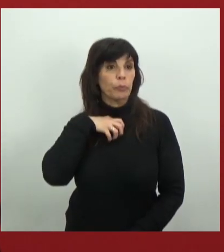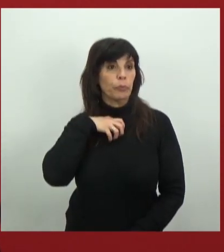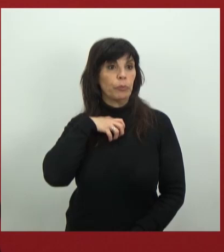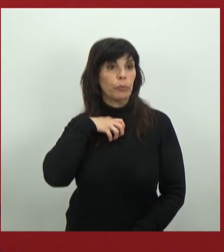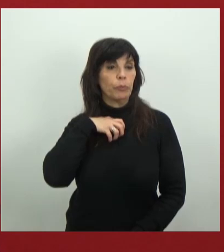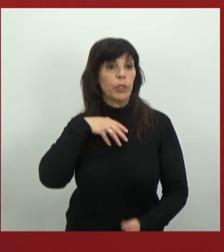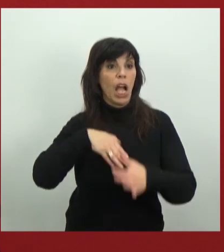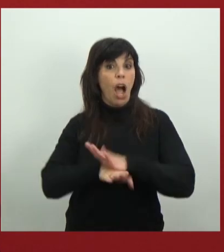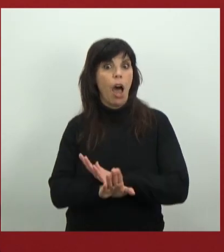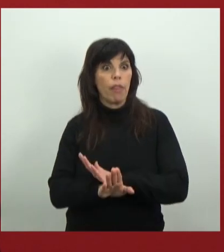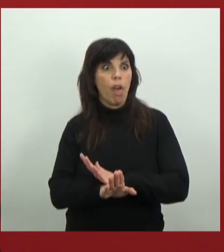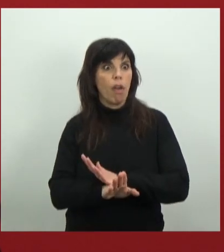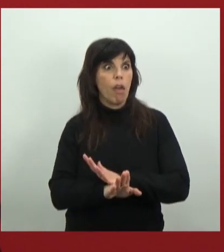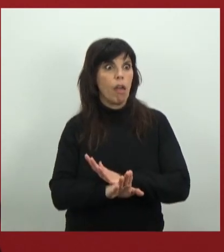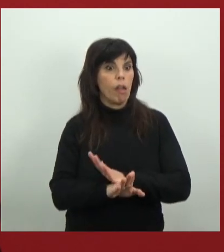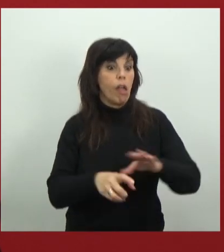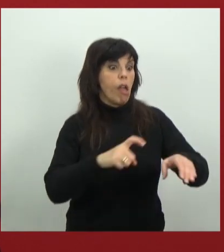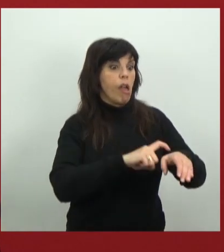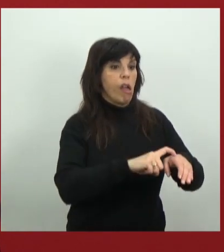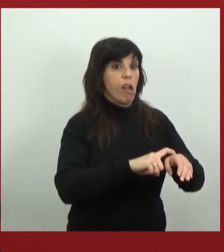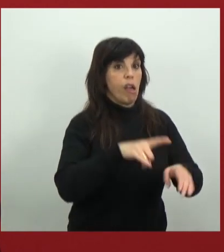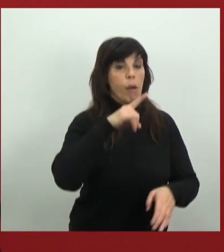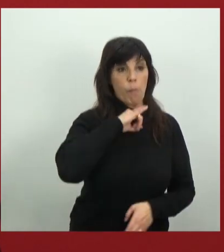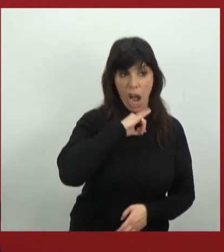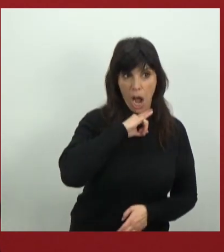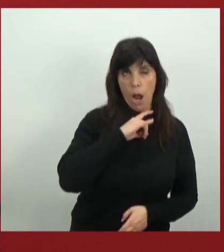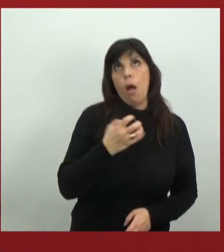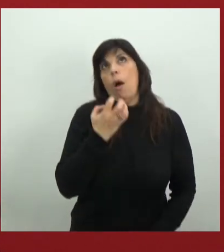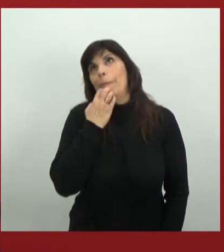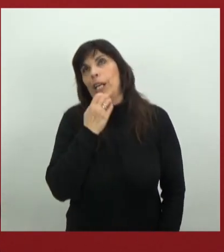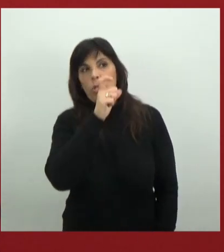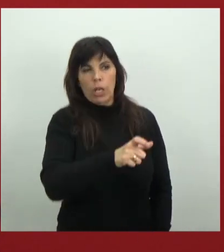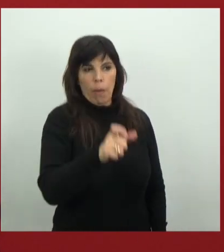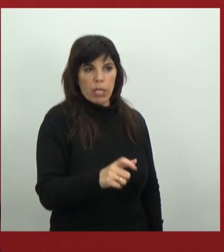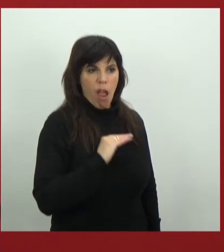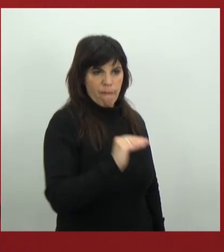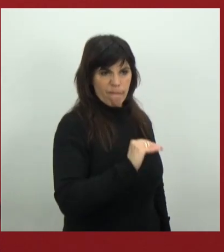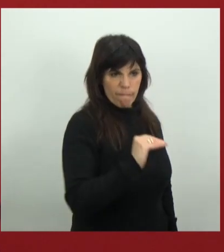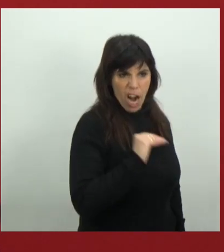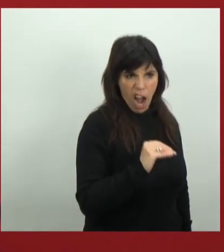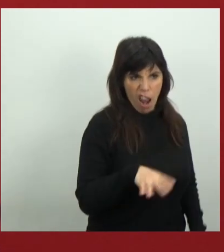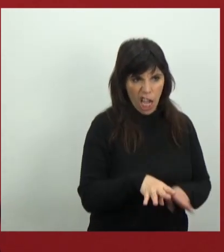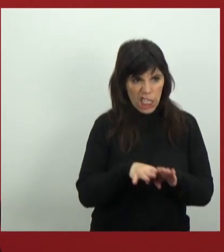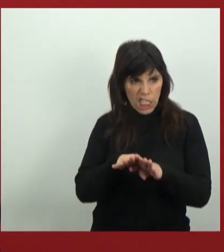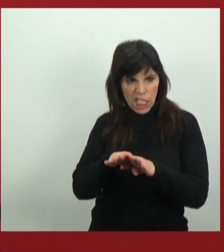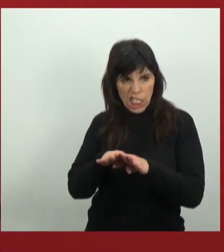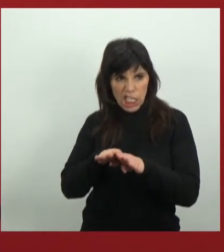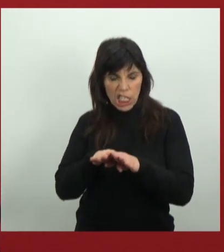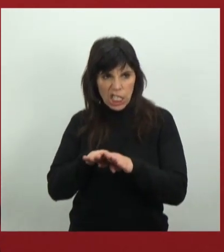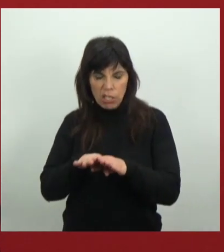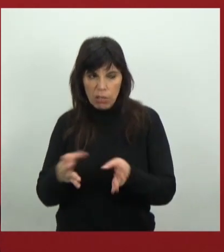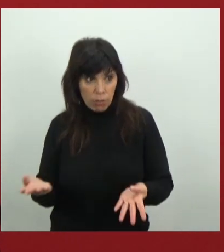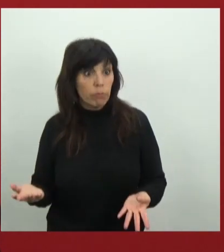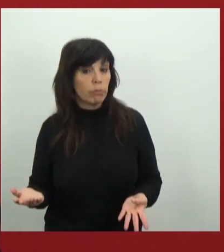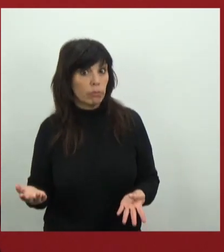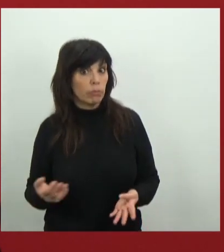mal carácter de una persona, al chisme, a lo borde que es una persona, lo perverso, lo malo, lo malvado que es